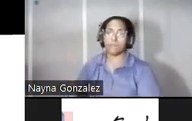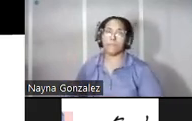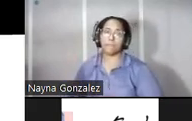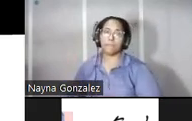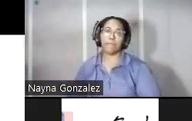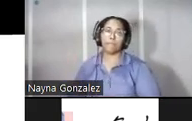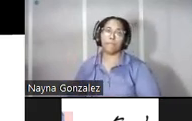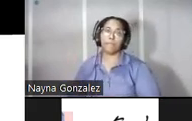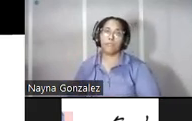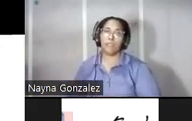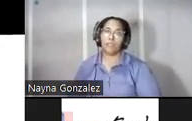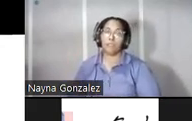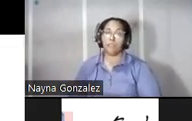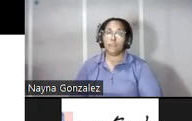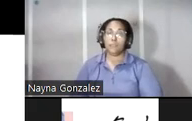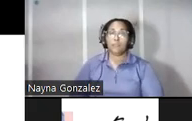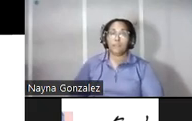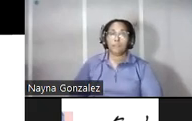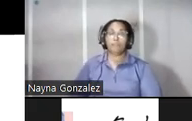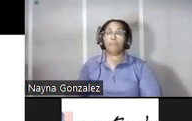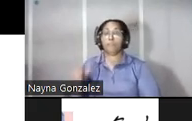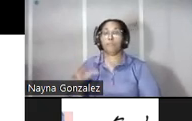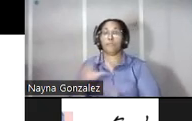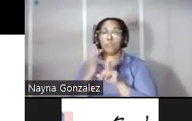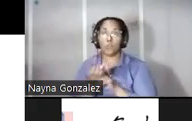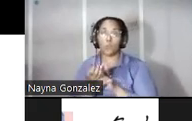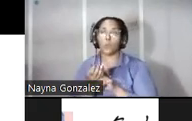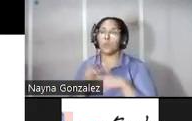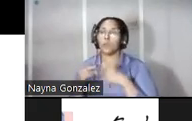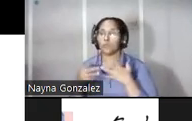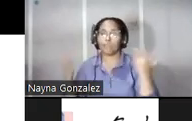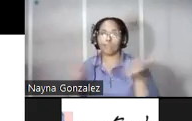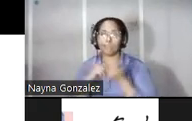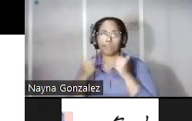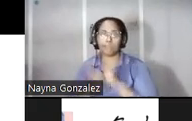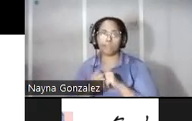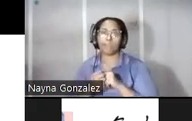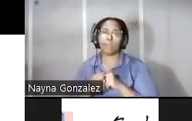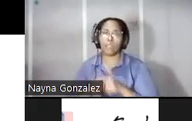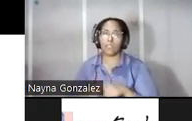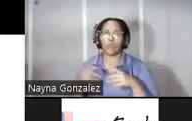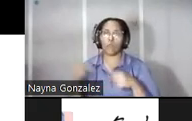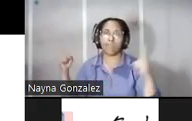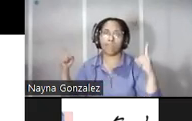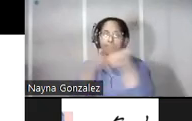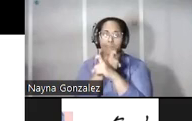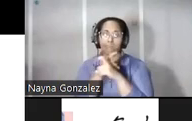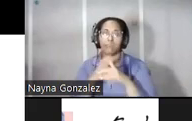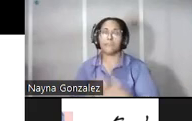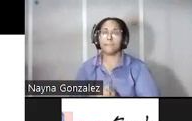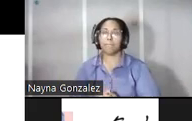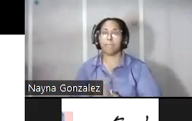entonces, ¿más en qué elemento radica el que estos casos sean calificados como unos extremadamente raros?